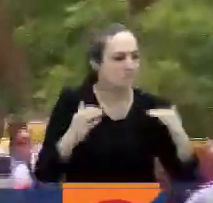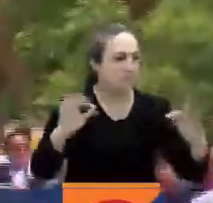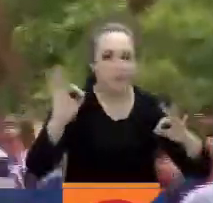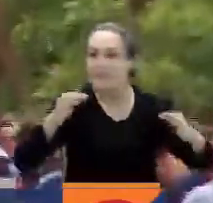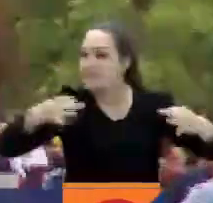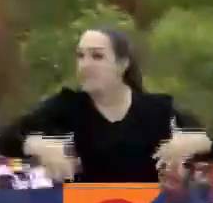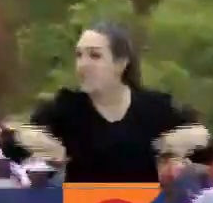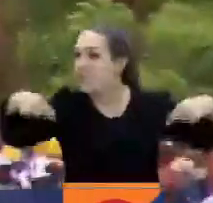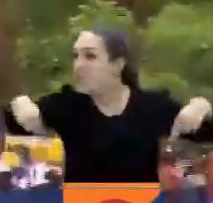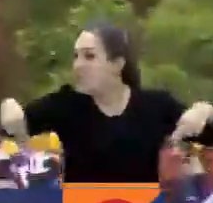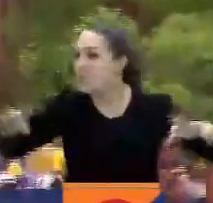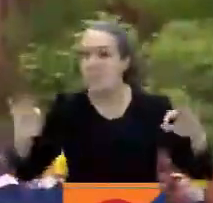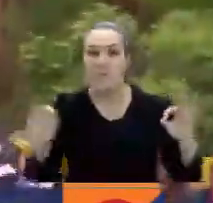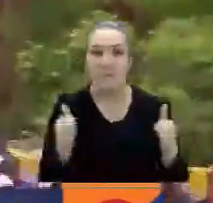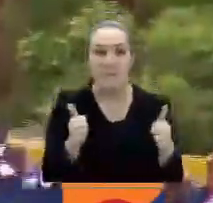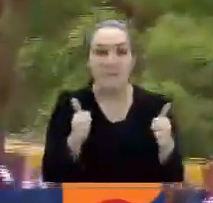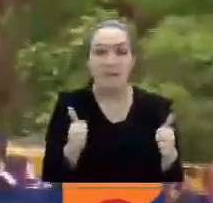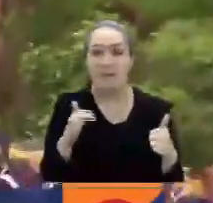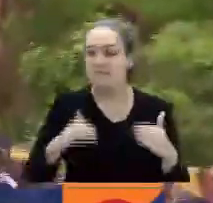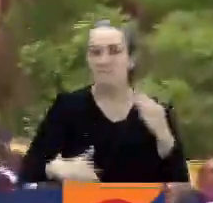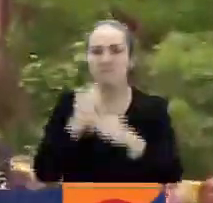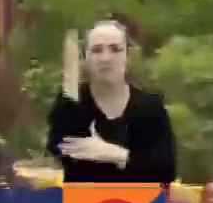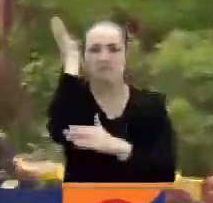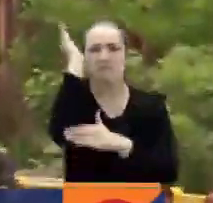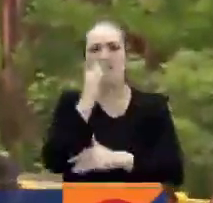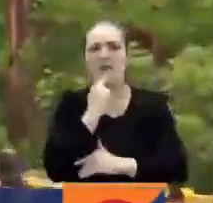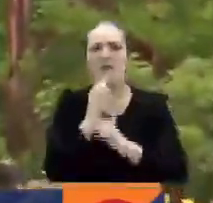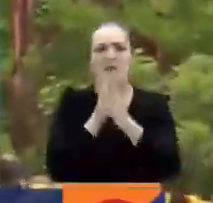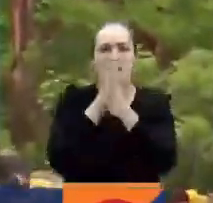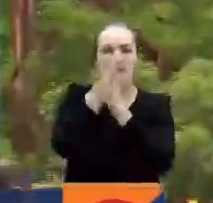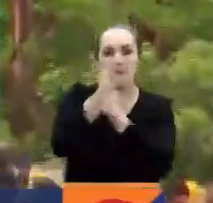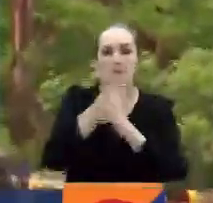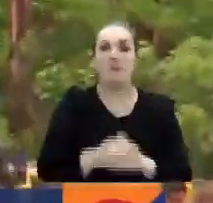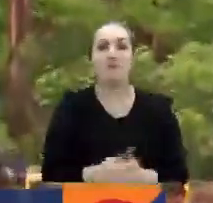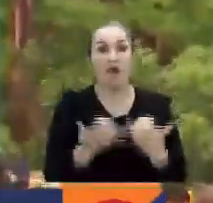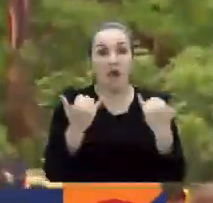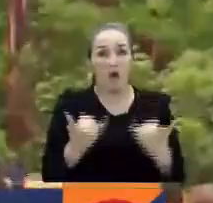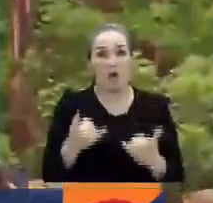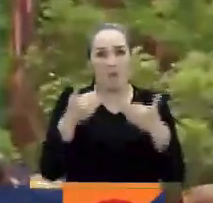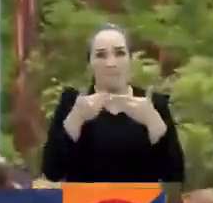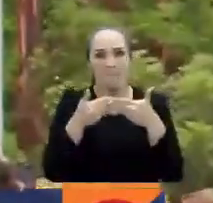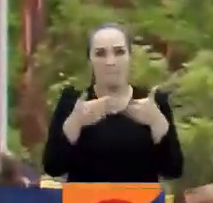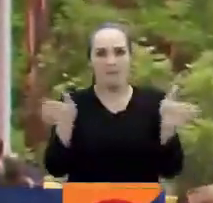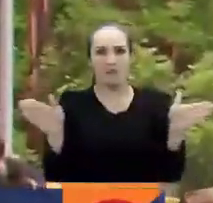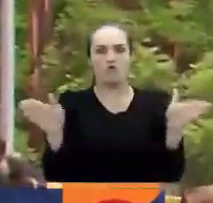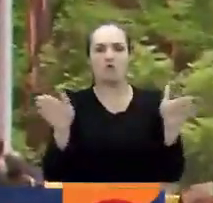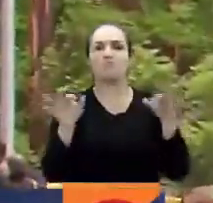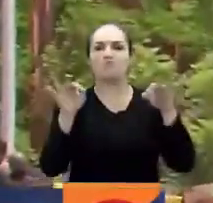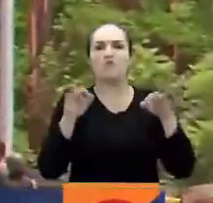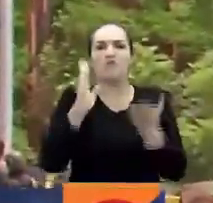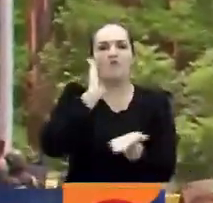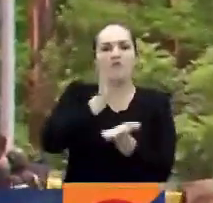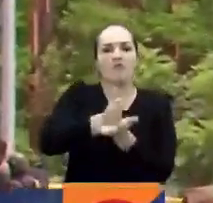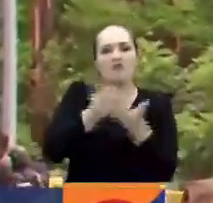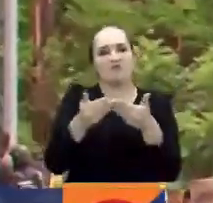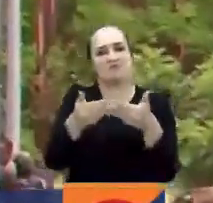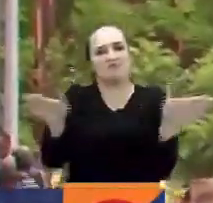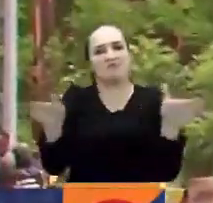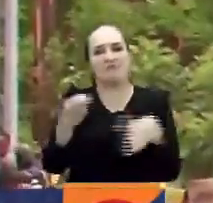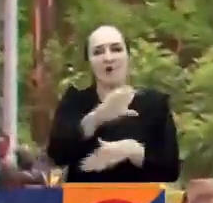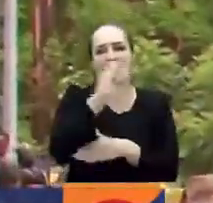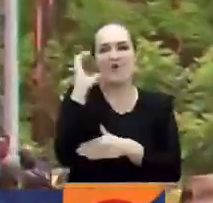seguridad para poder dar sus primeras declaraciones después de esta apertura de la frontera entre Colombia